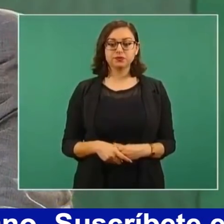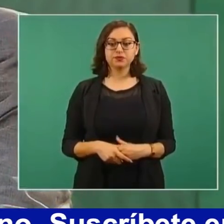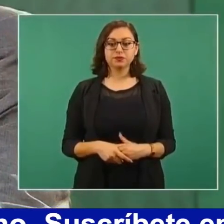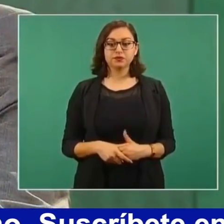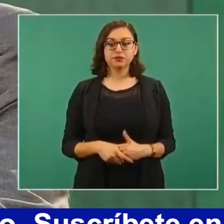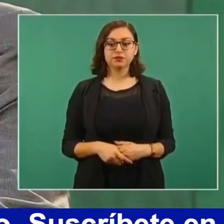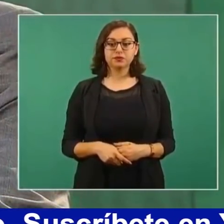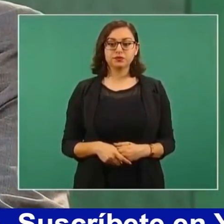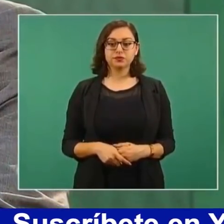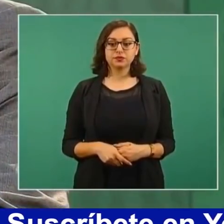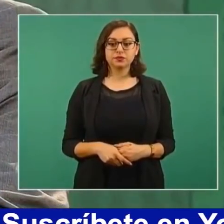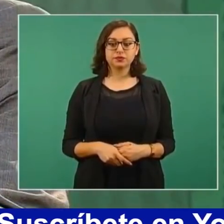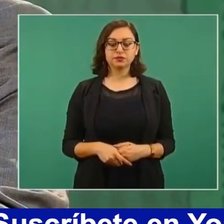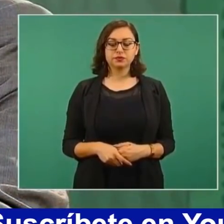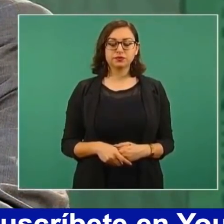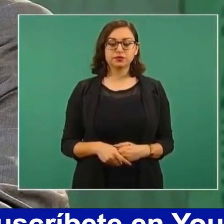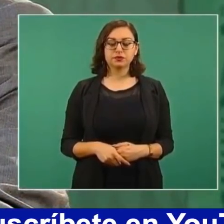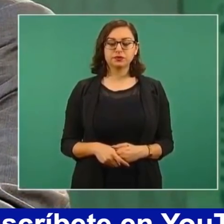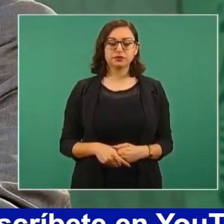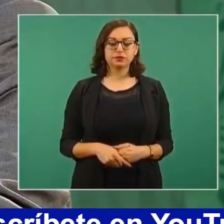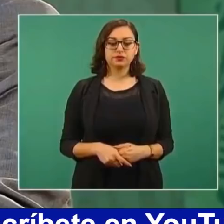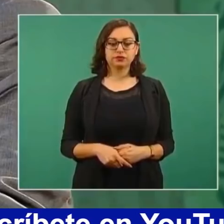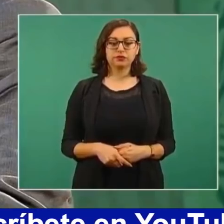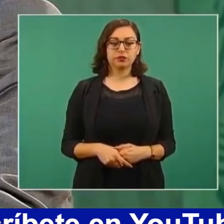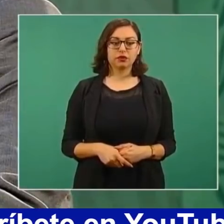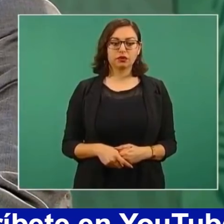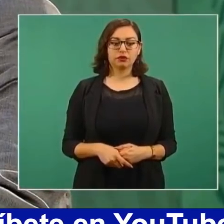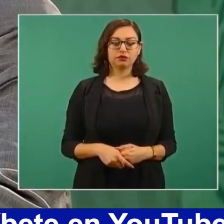cuando la